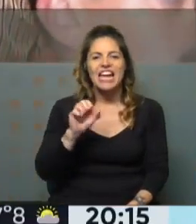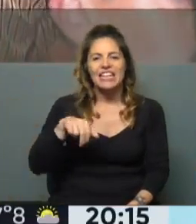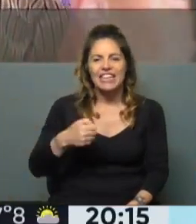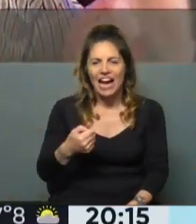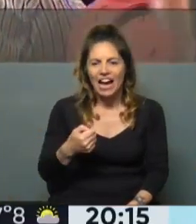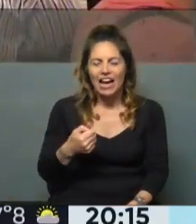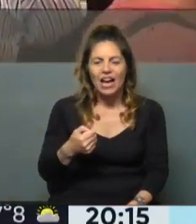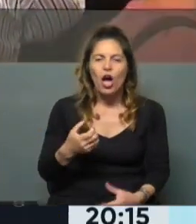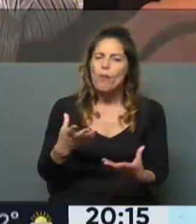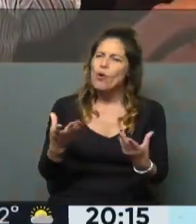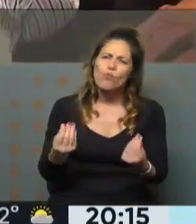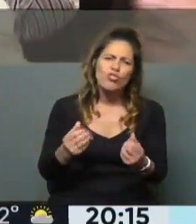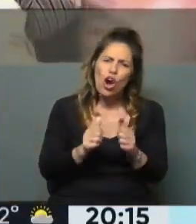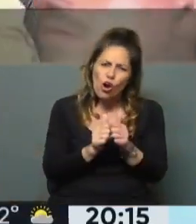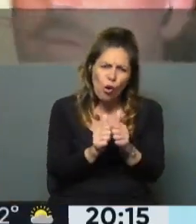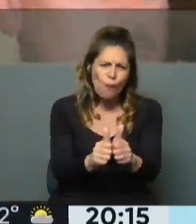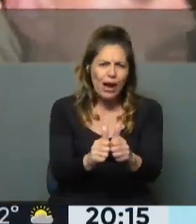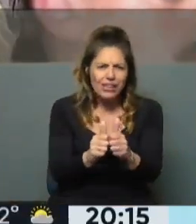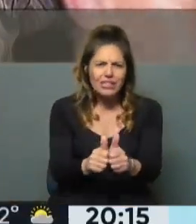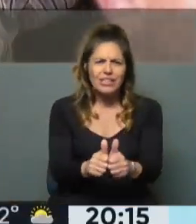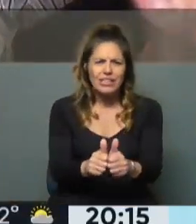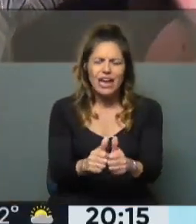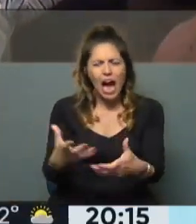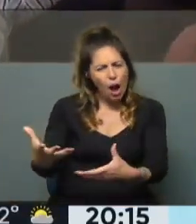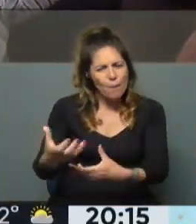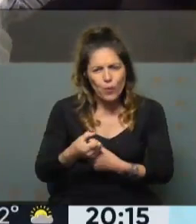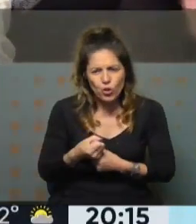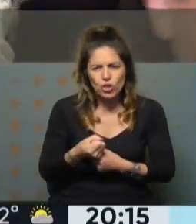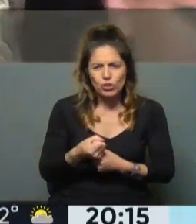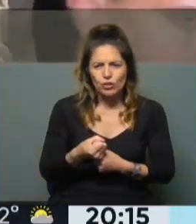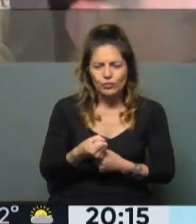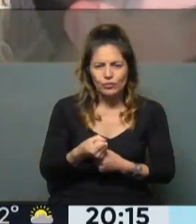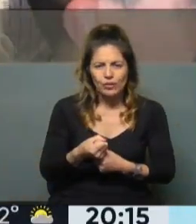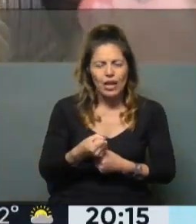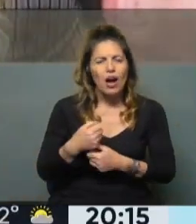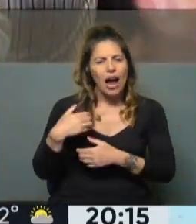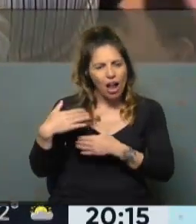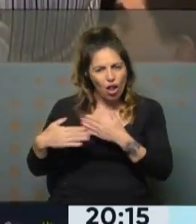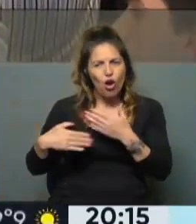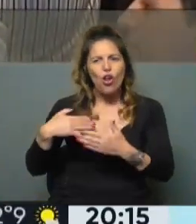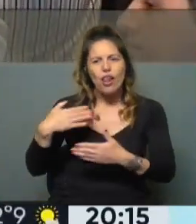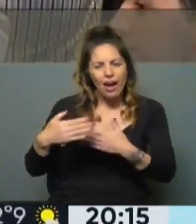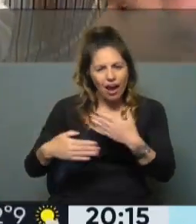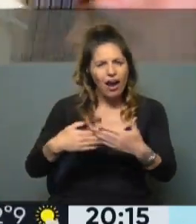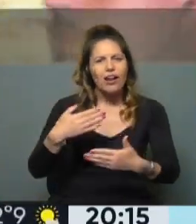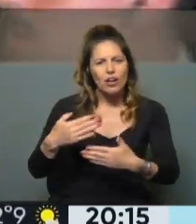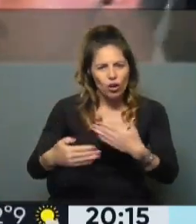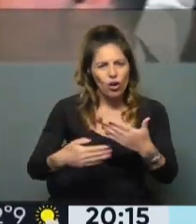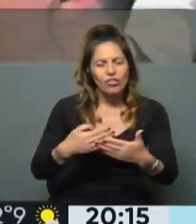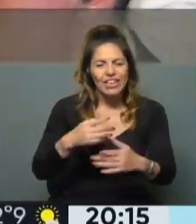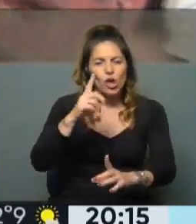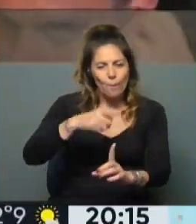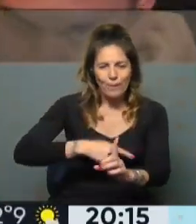hijos compañía tanto apoyo a lo largo a lo largo de